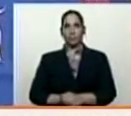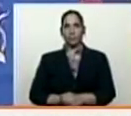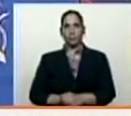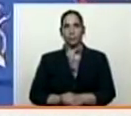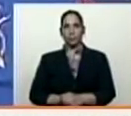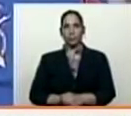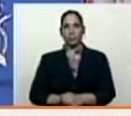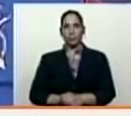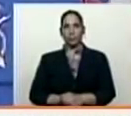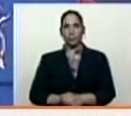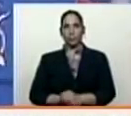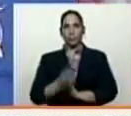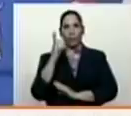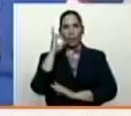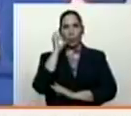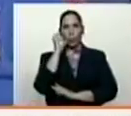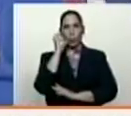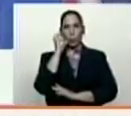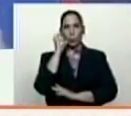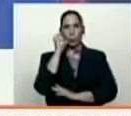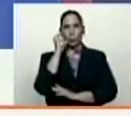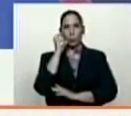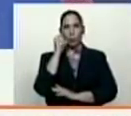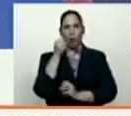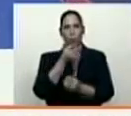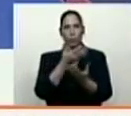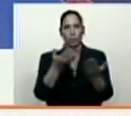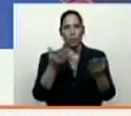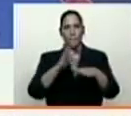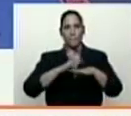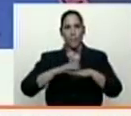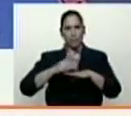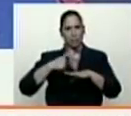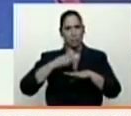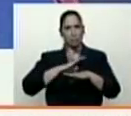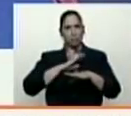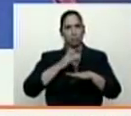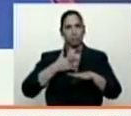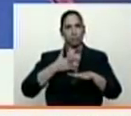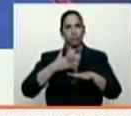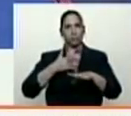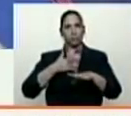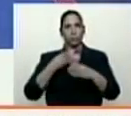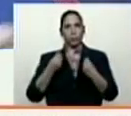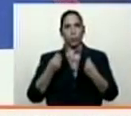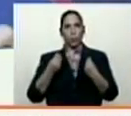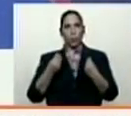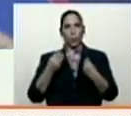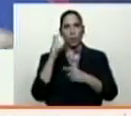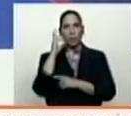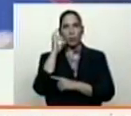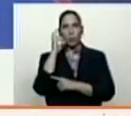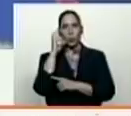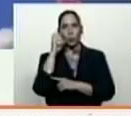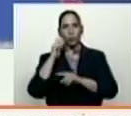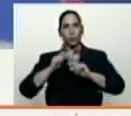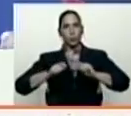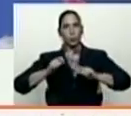Buenas tardes. Uno escucha ese... Yo no sé si a ustedes les pasa, pero a mí me pasa. Escucho ese toque